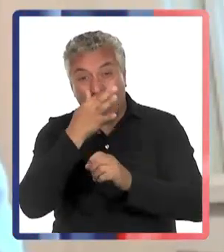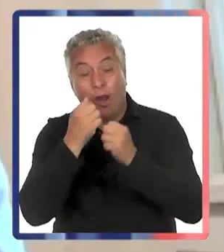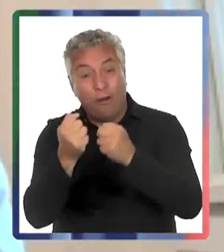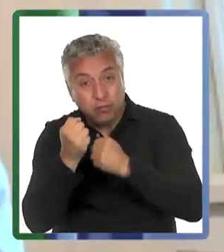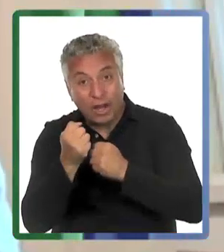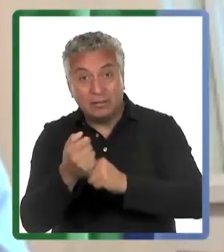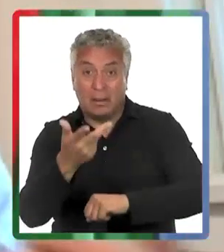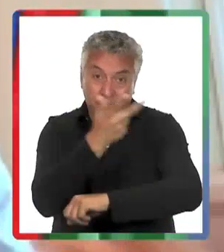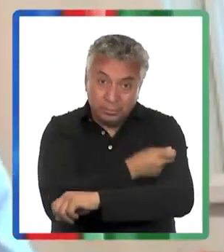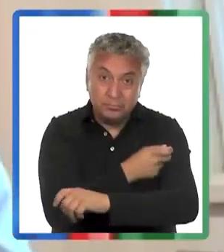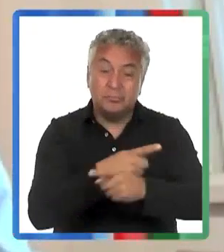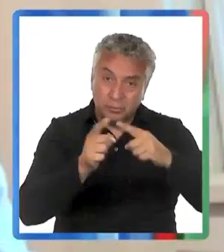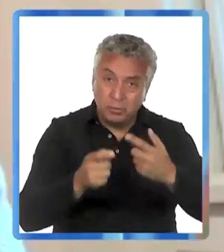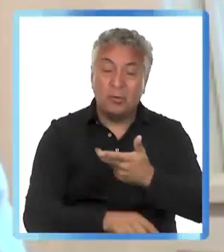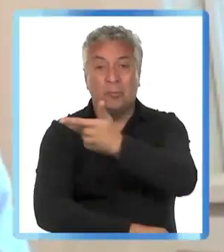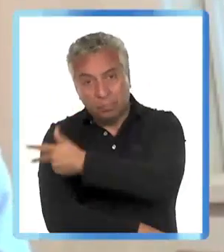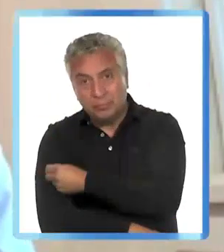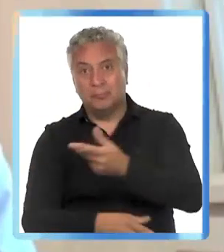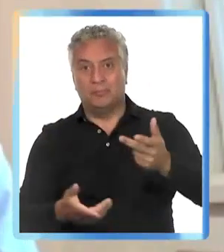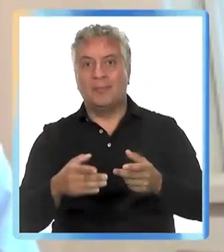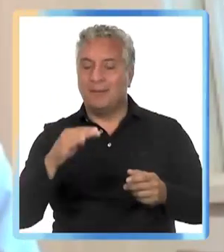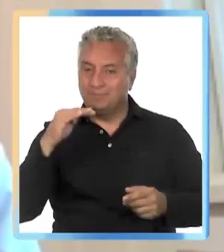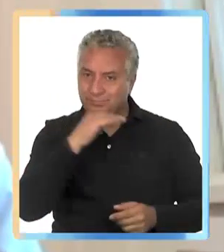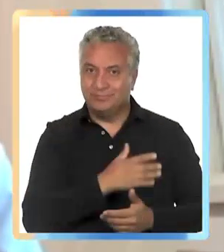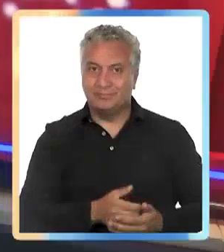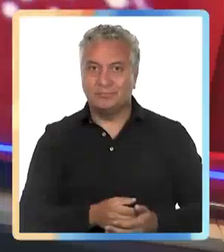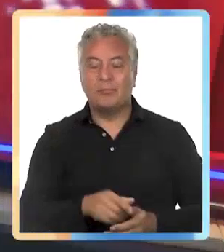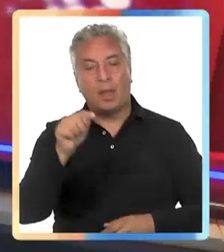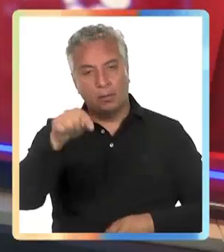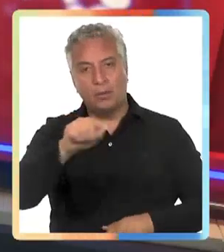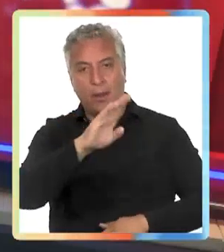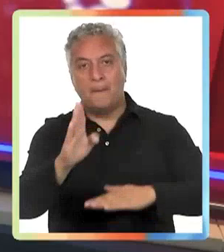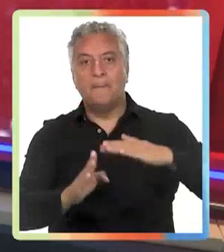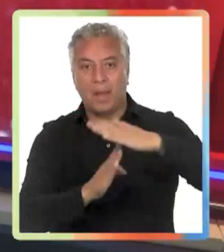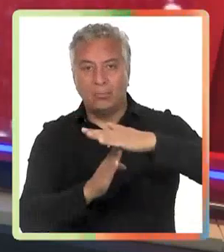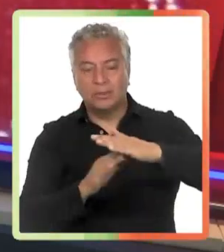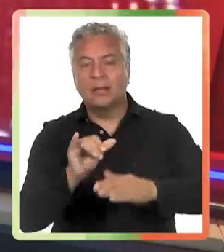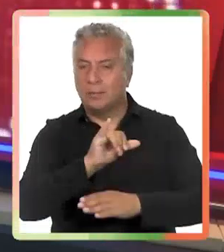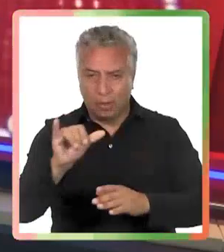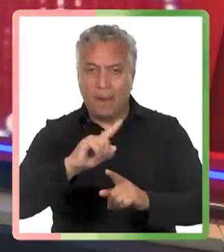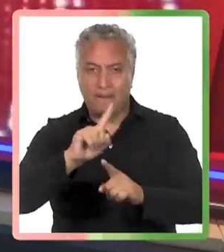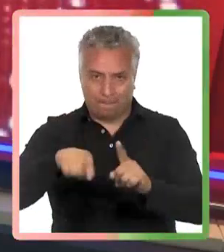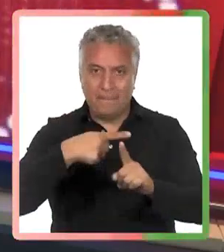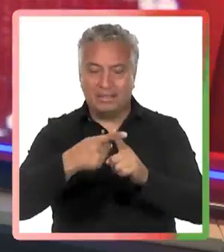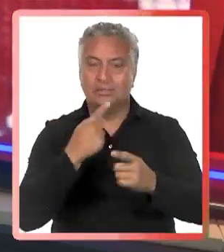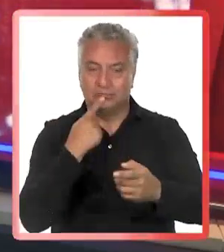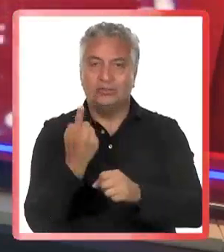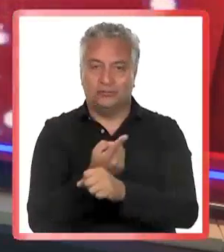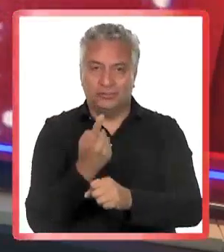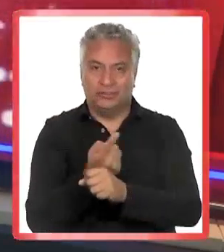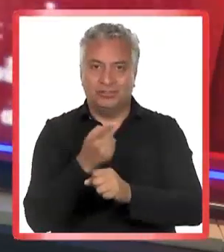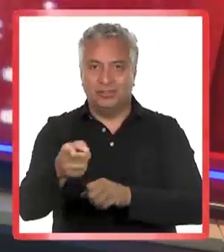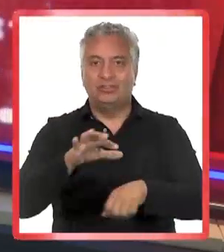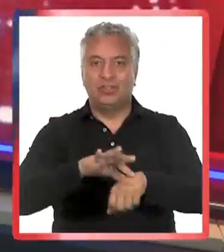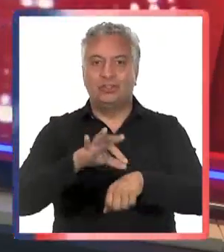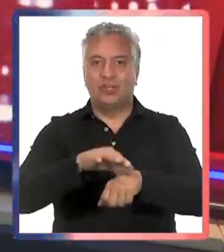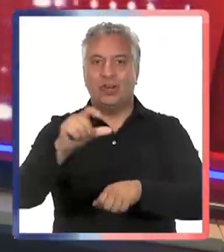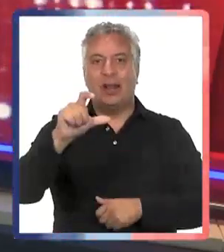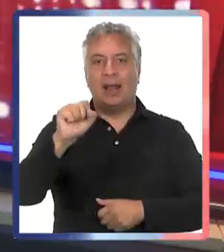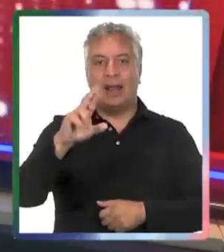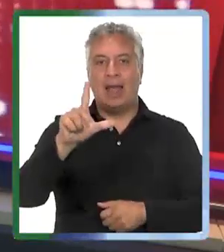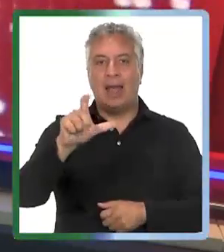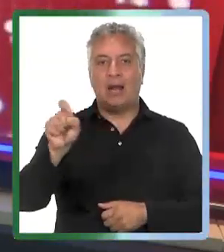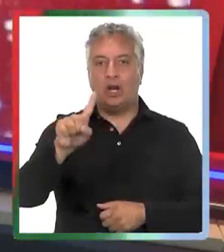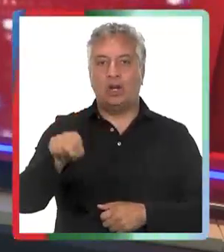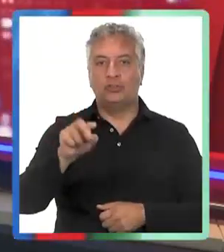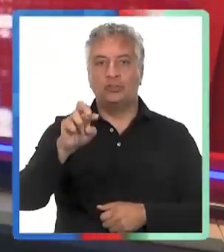COVID-19 bivalente en brazos distintos, ¿no es cierto?, y sin ningún riesgo. Bien, vamos a hacer una pausa y vamos a seguir conversando con el doctor Carlos Pérez,